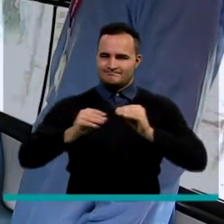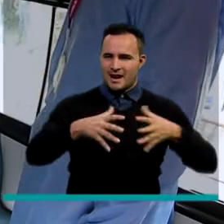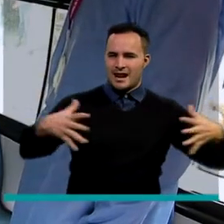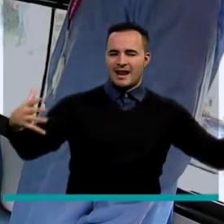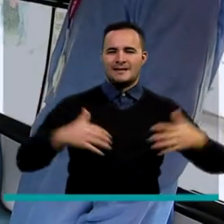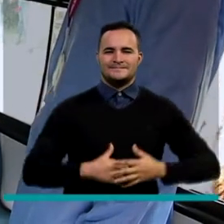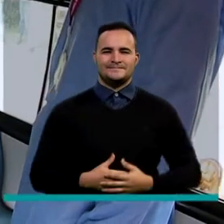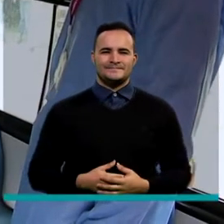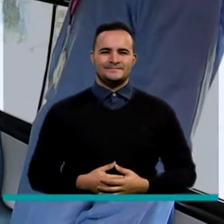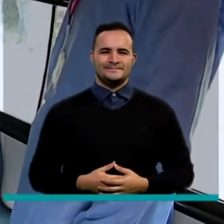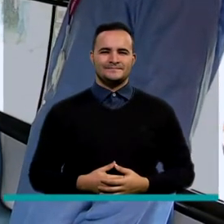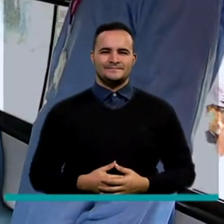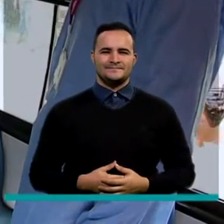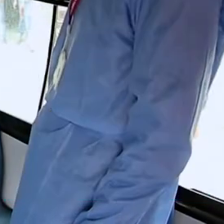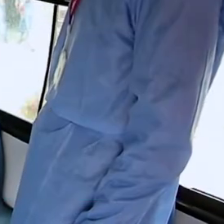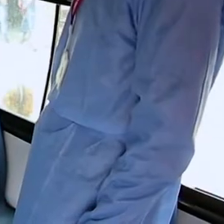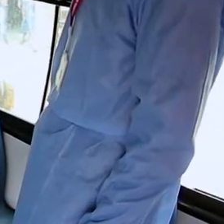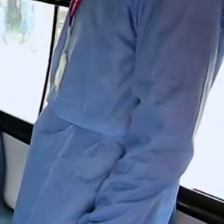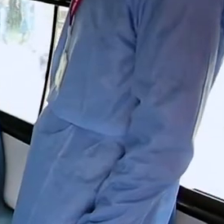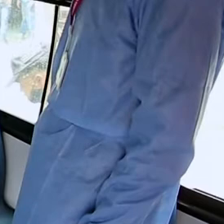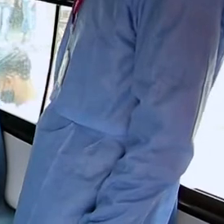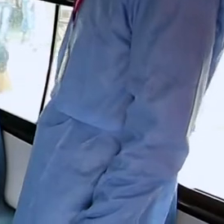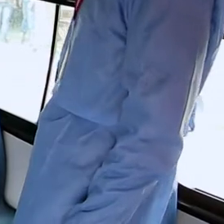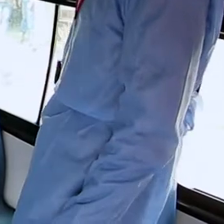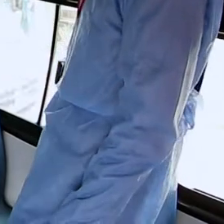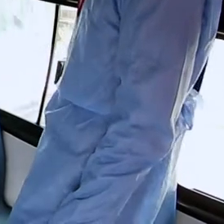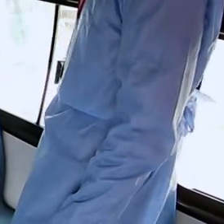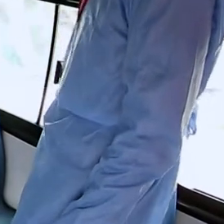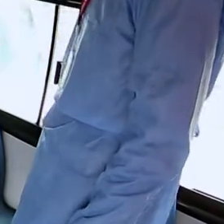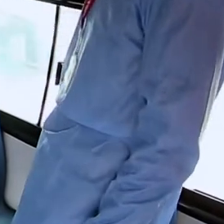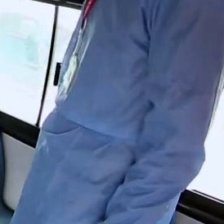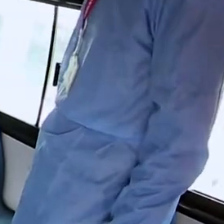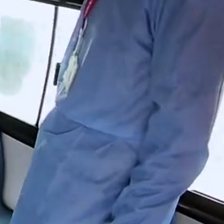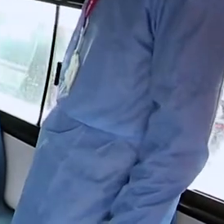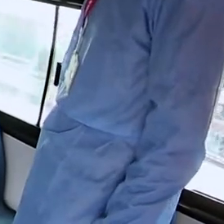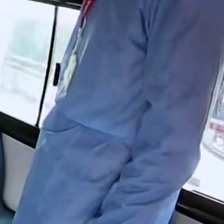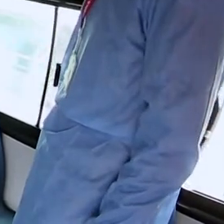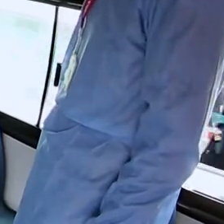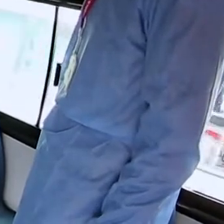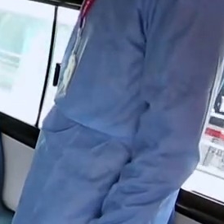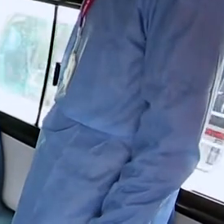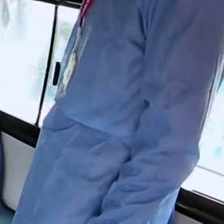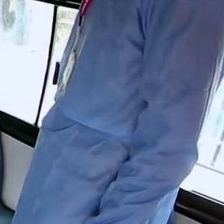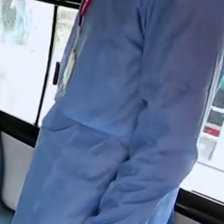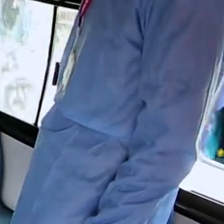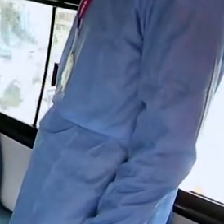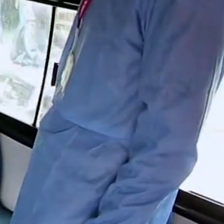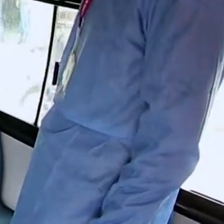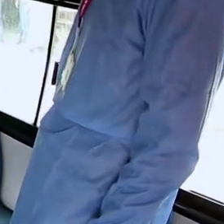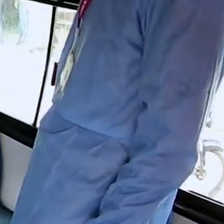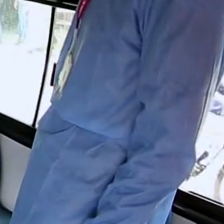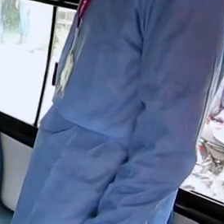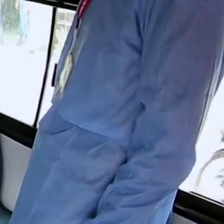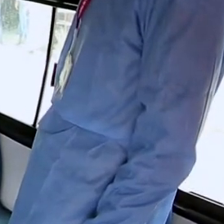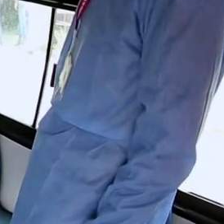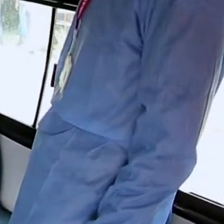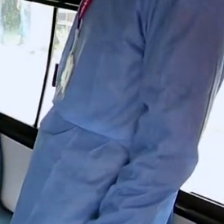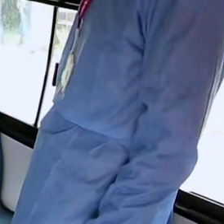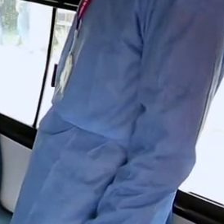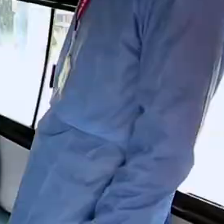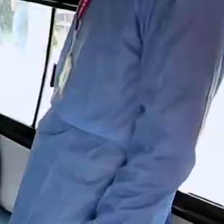Te protejo, usando tapabocas. Siguiendo protocolo. Te protejo. Con las manos limpias.